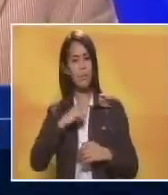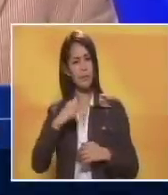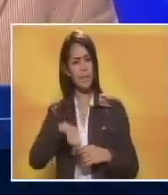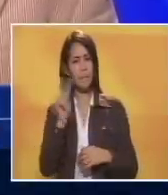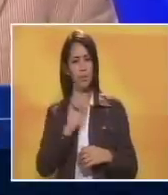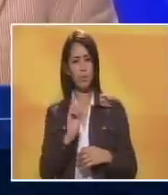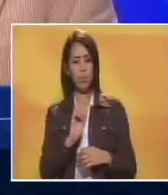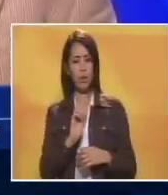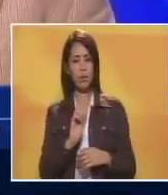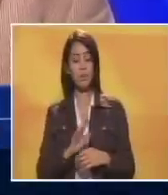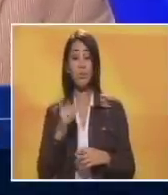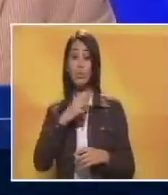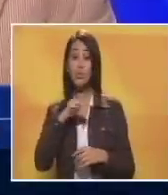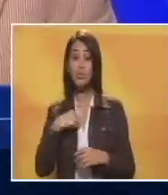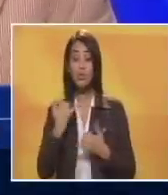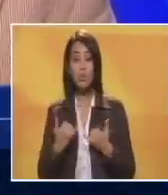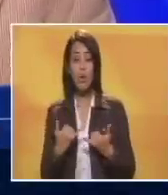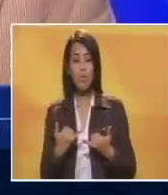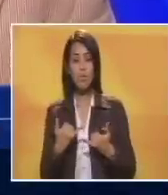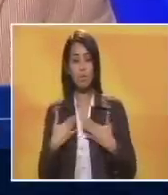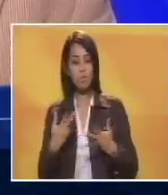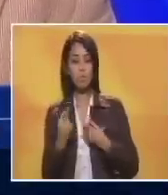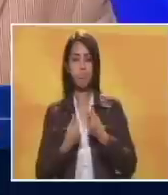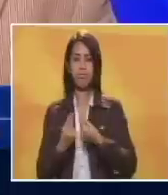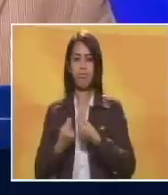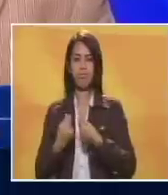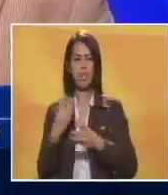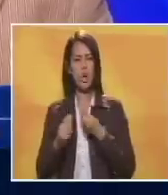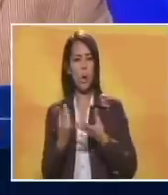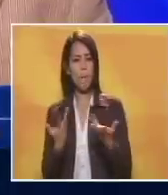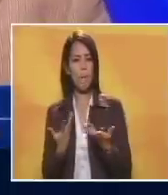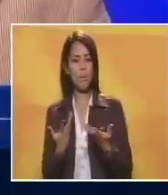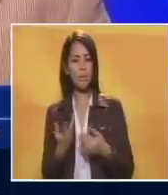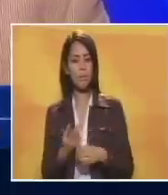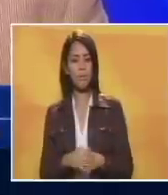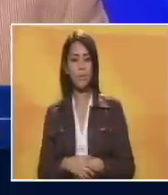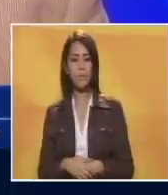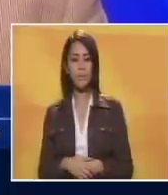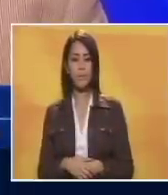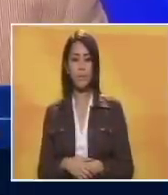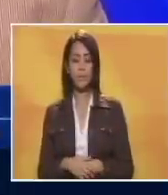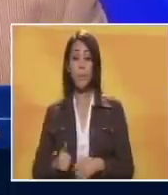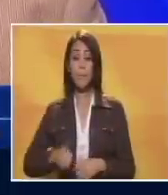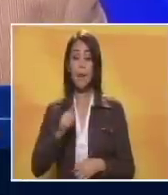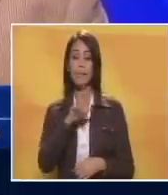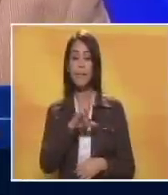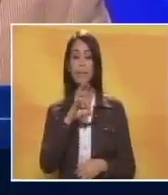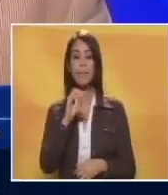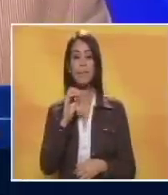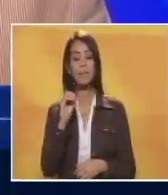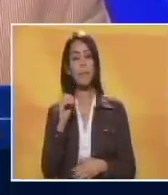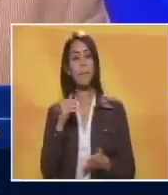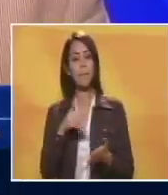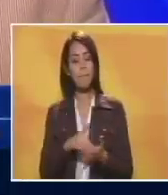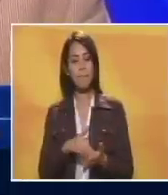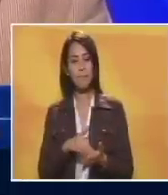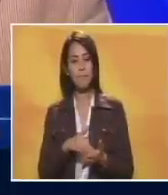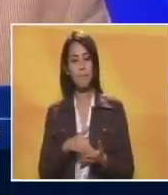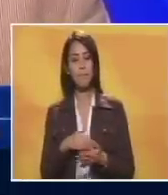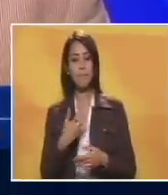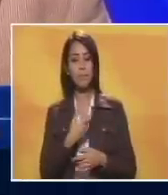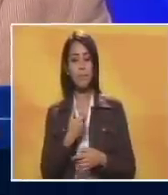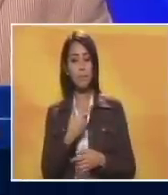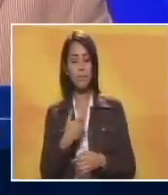Nosotros tenemos en este momento disponibilidad financiera como adquirir cualquier insumo. Adquirimos más de 300.000 dosis